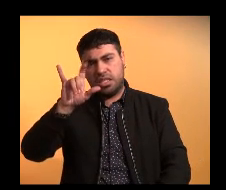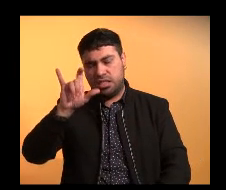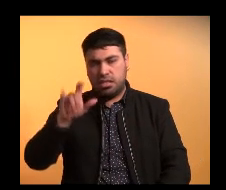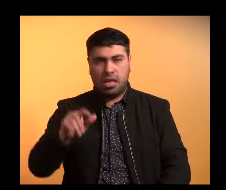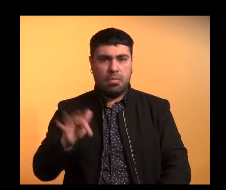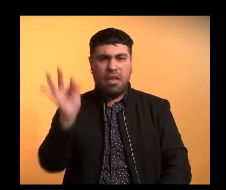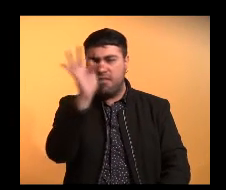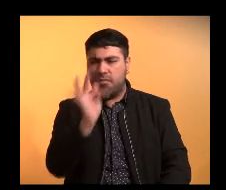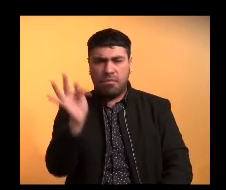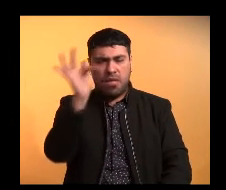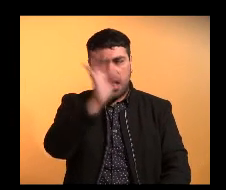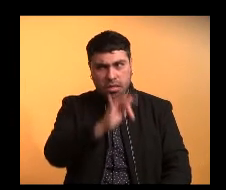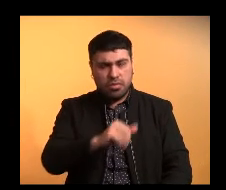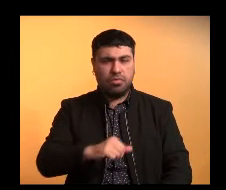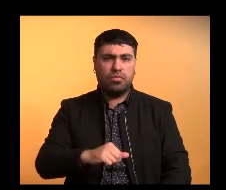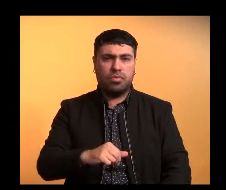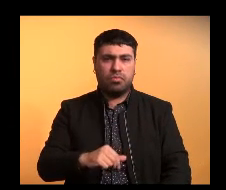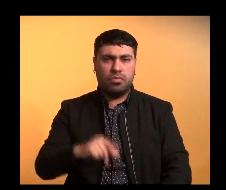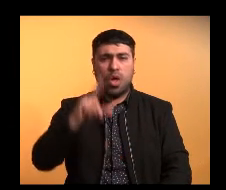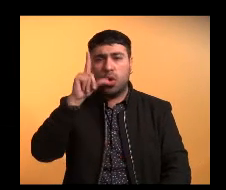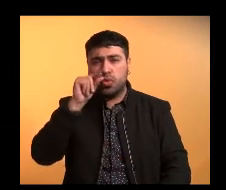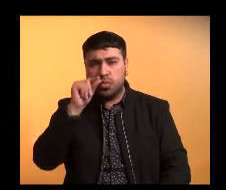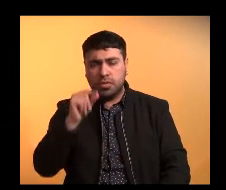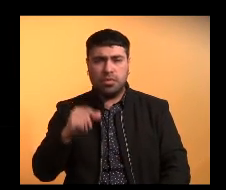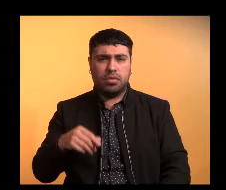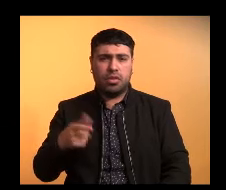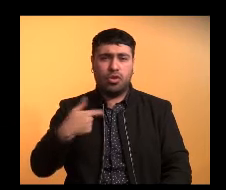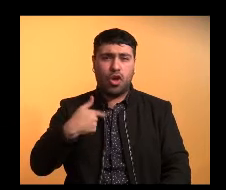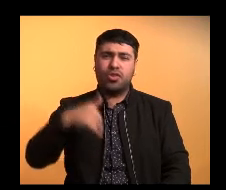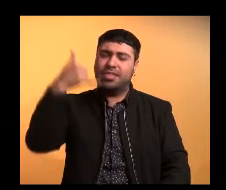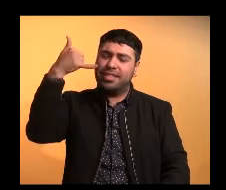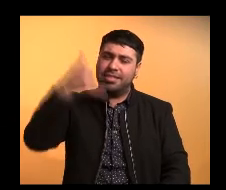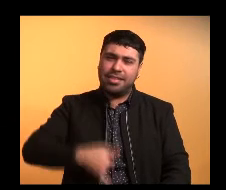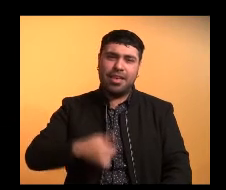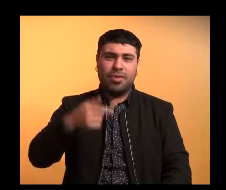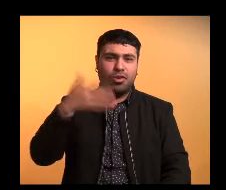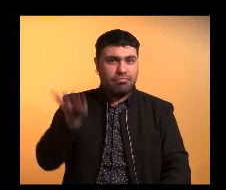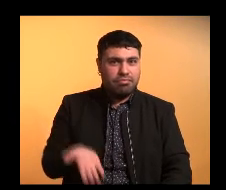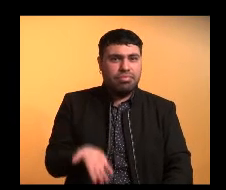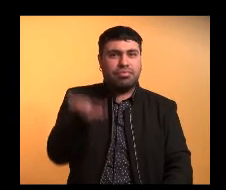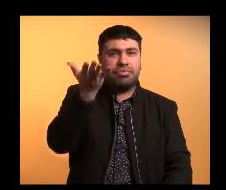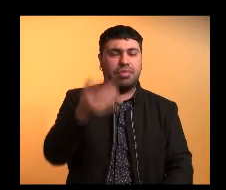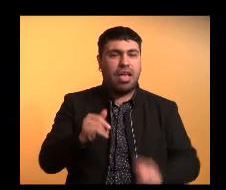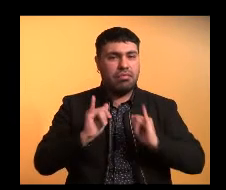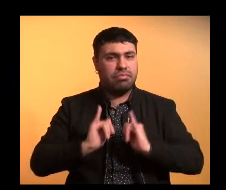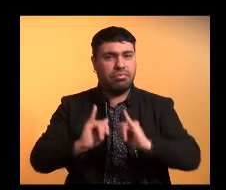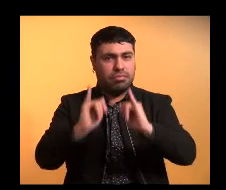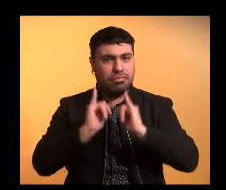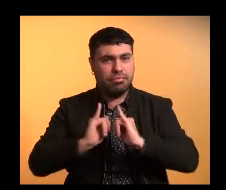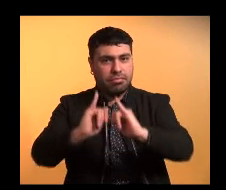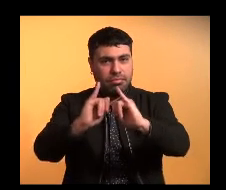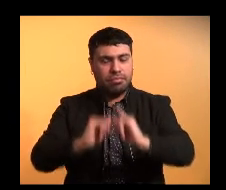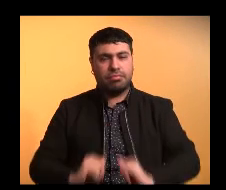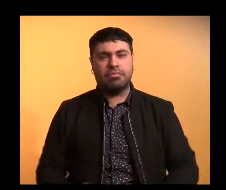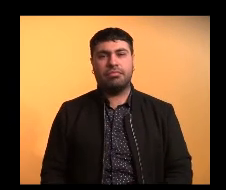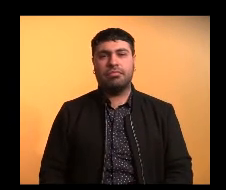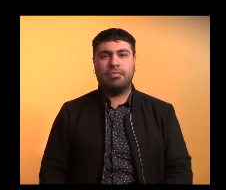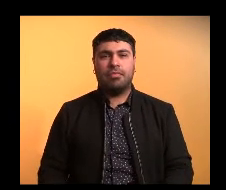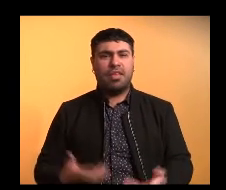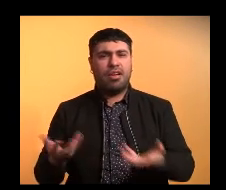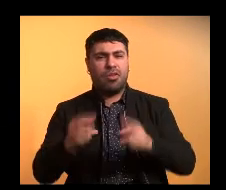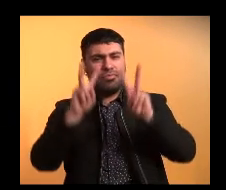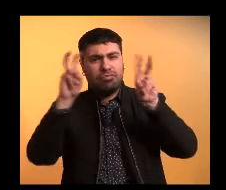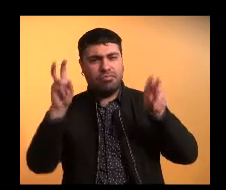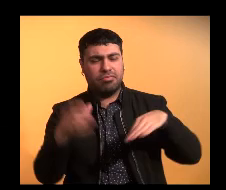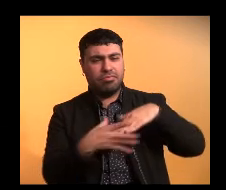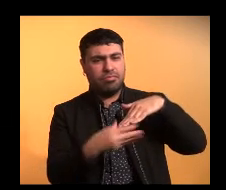en diferentes lugares donde estamos usualmente colocando material también relacionado con la divulgación de algas, tanto de Antártica como